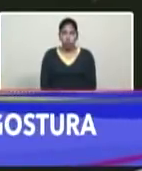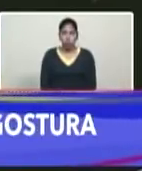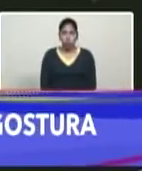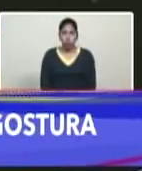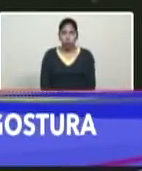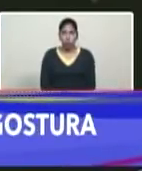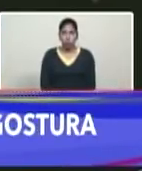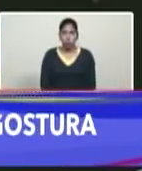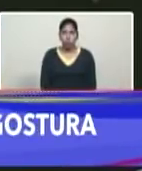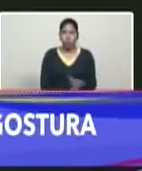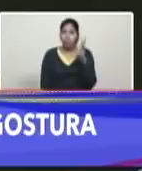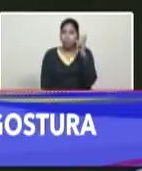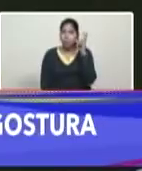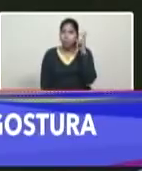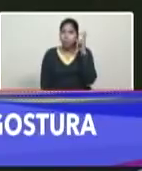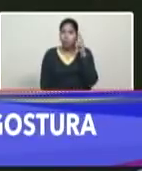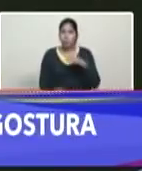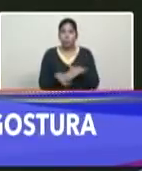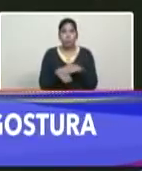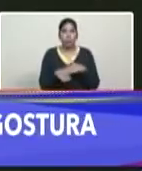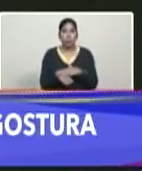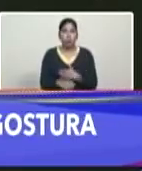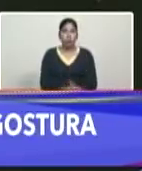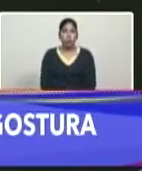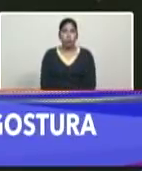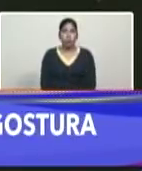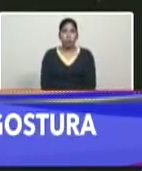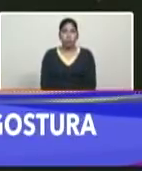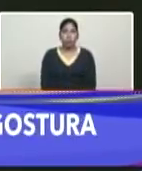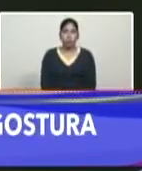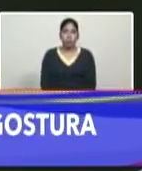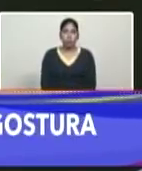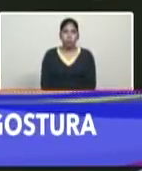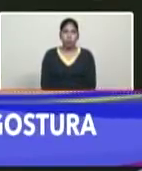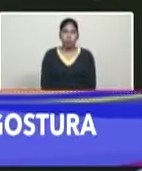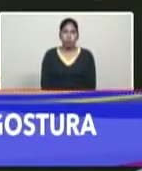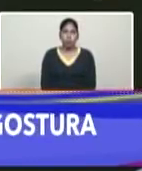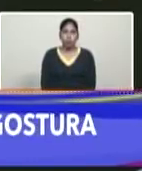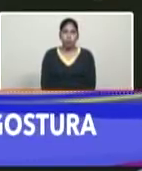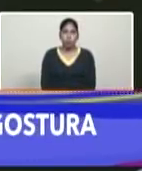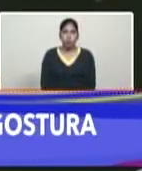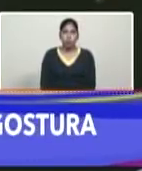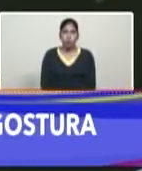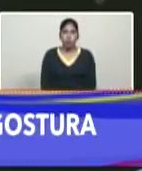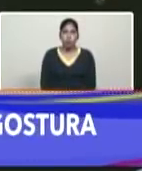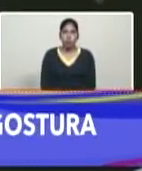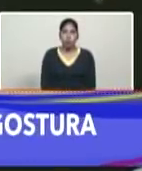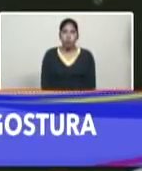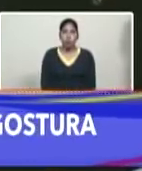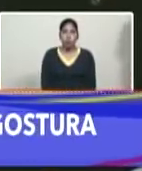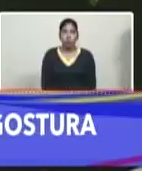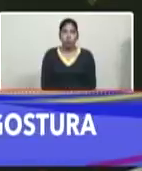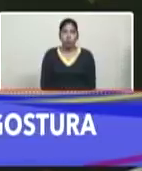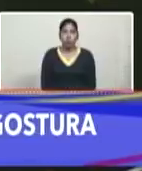como maestros y maestras, como este niño maestro que nos ha enseñado en su verbo,